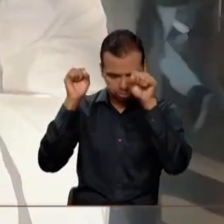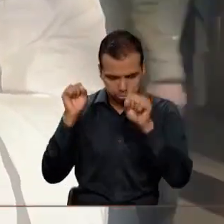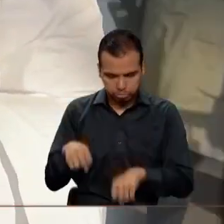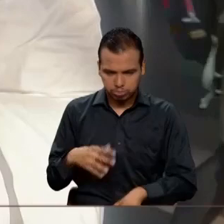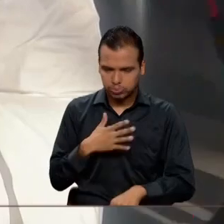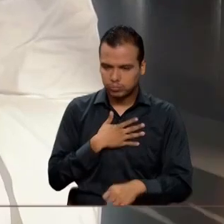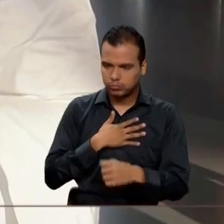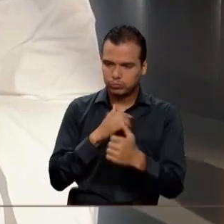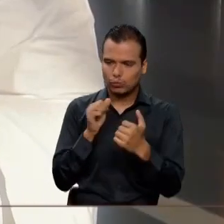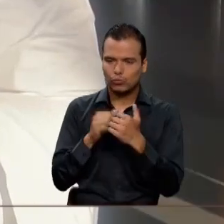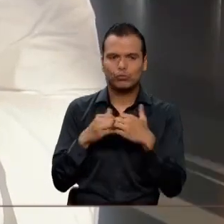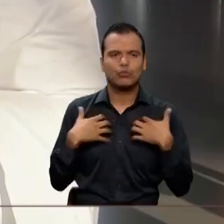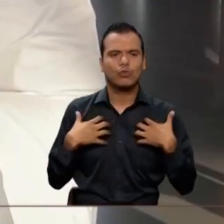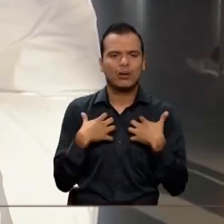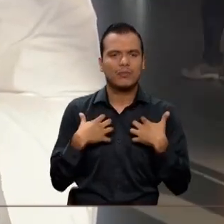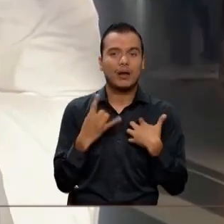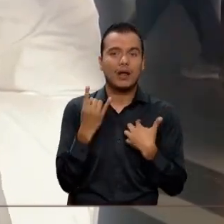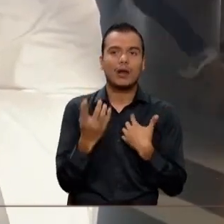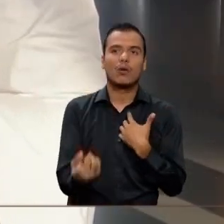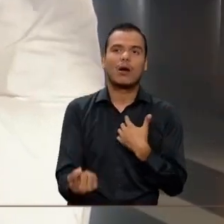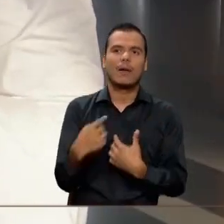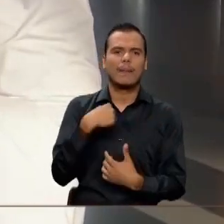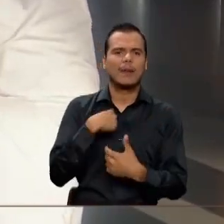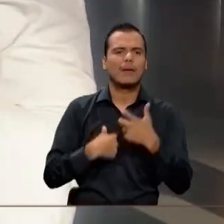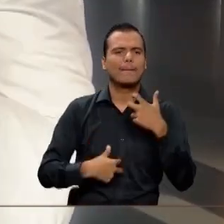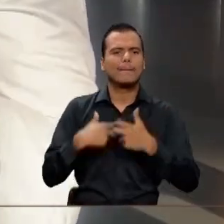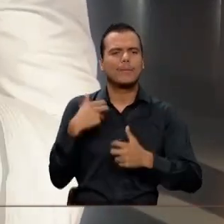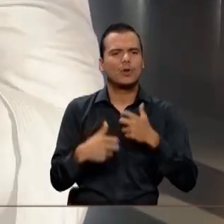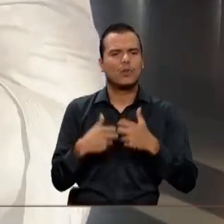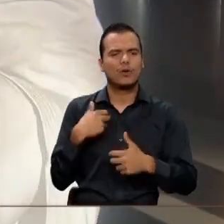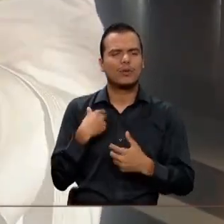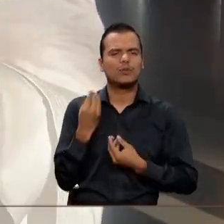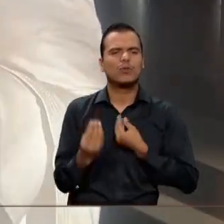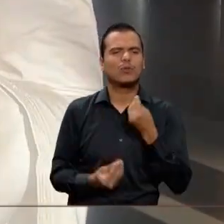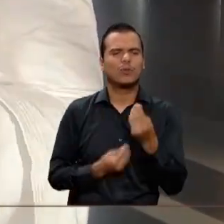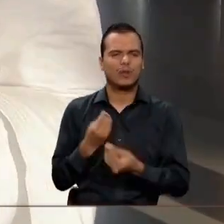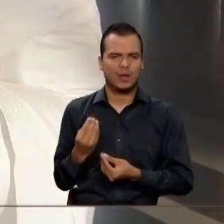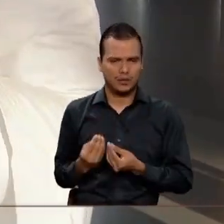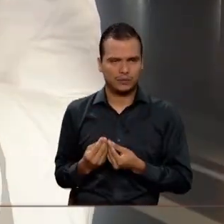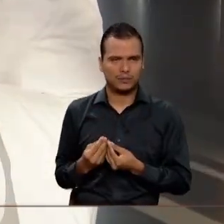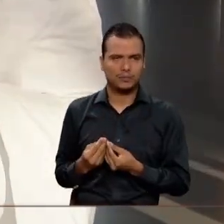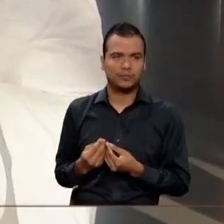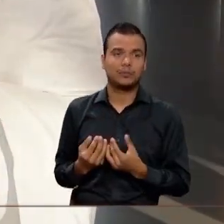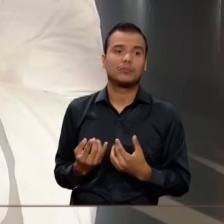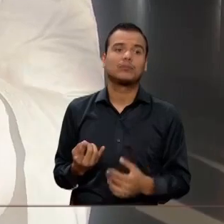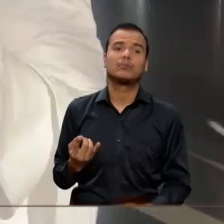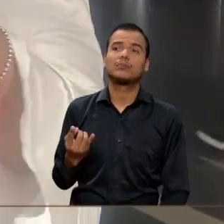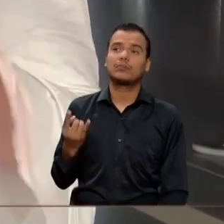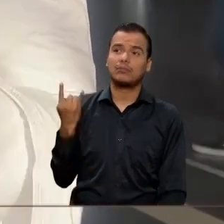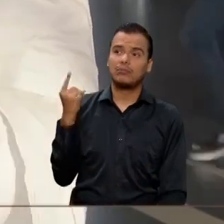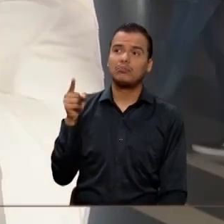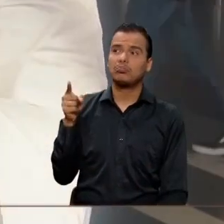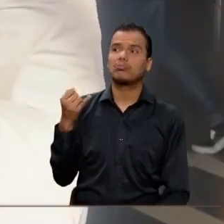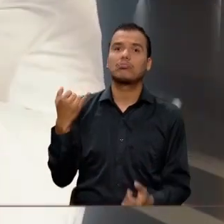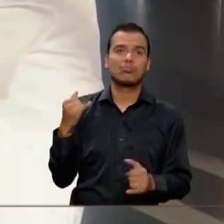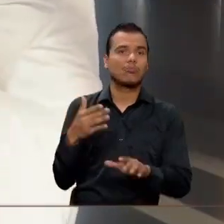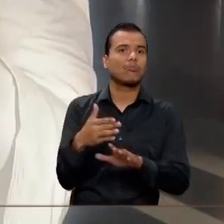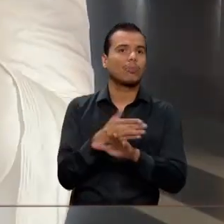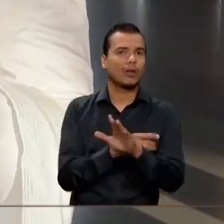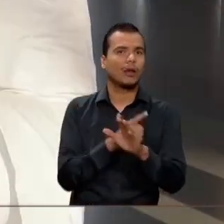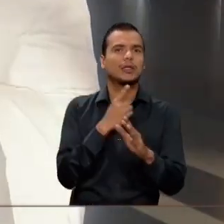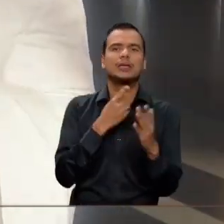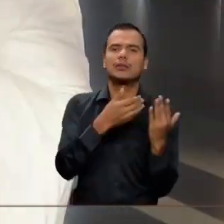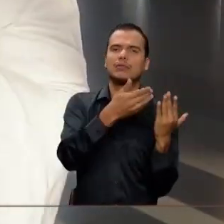hacer? ¿A qué página? ¿Cómo puedo denunciar? Si previamente el tenedor de la mascota se informó de